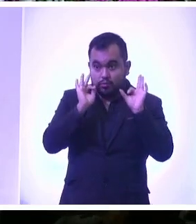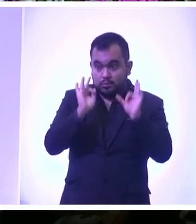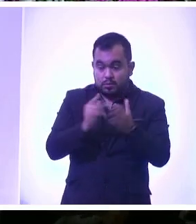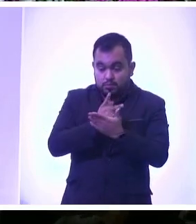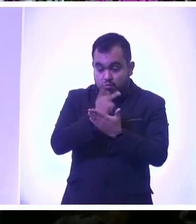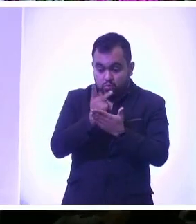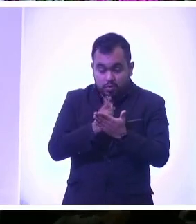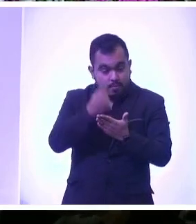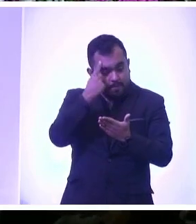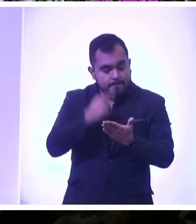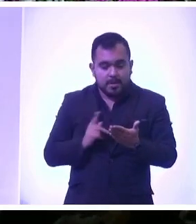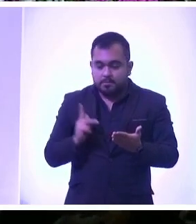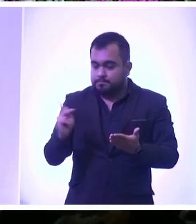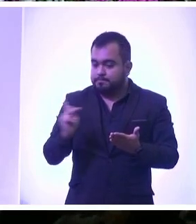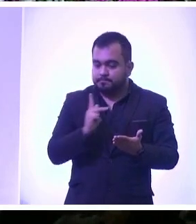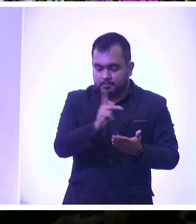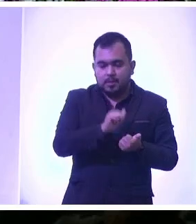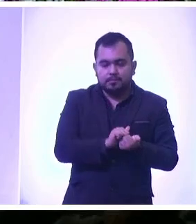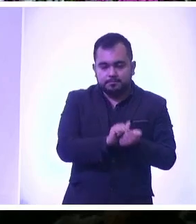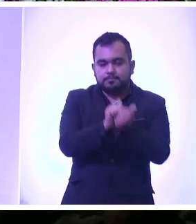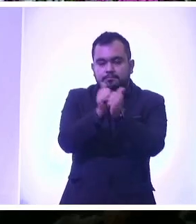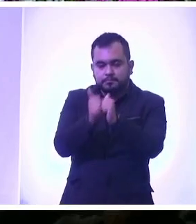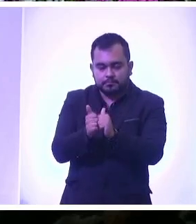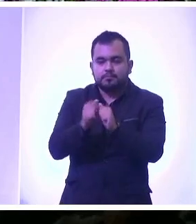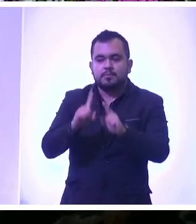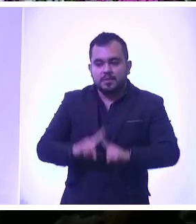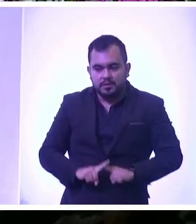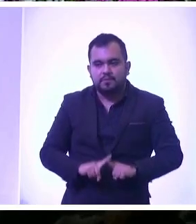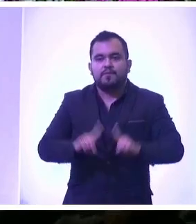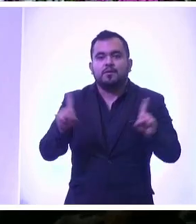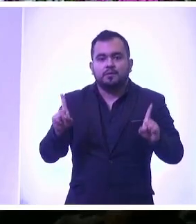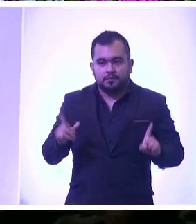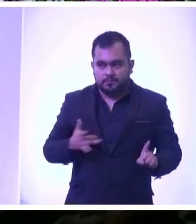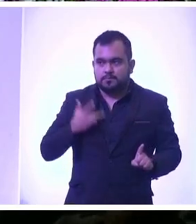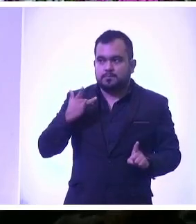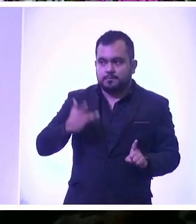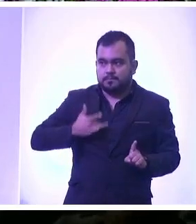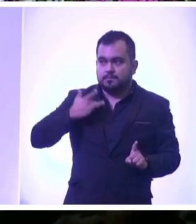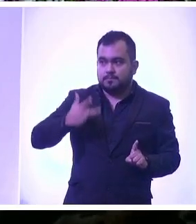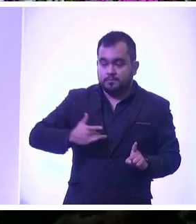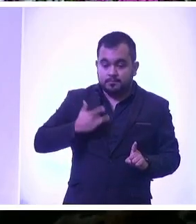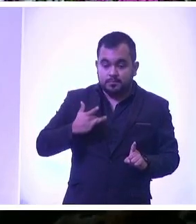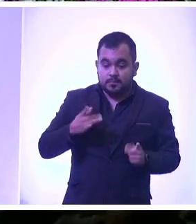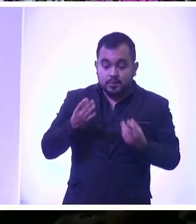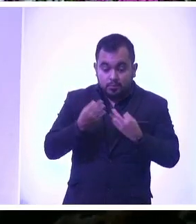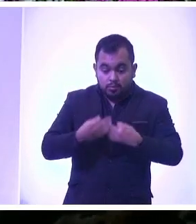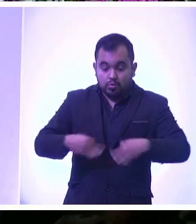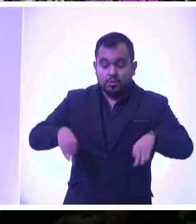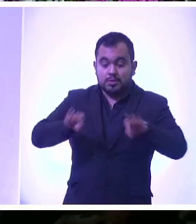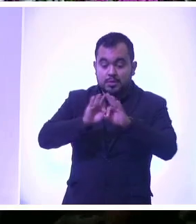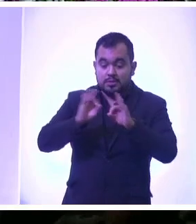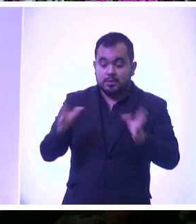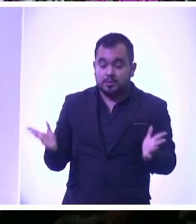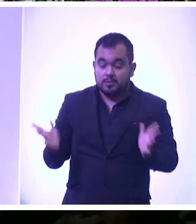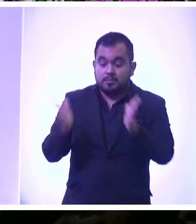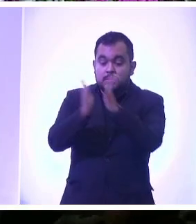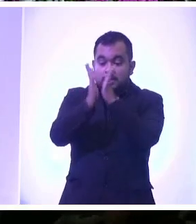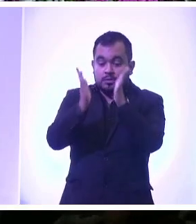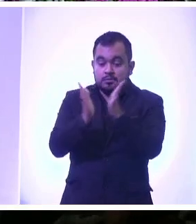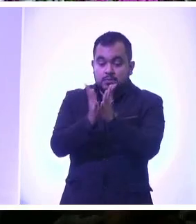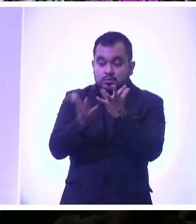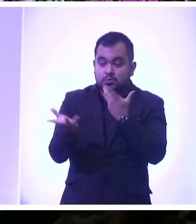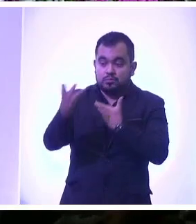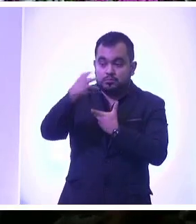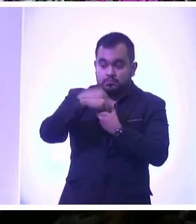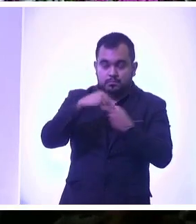bien de verdad vamos a caminar completamente diferentes la participación ciudadana es fundamental en esto y no nada más en el